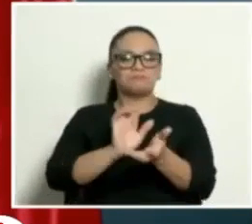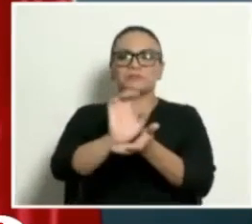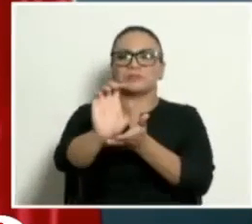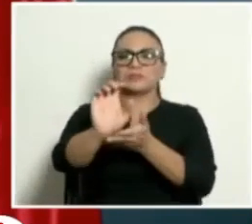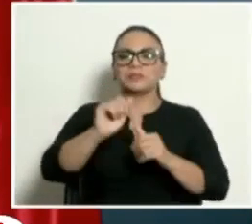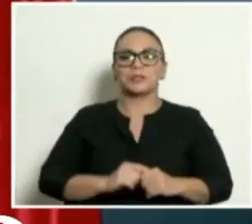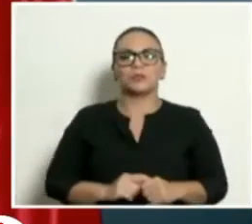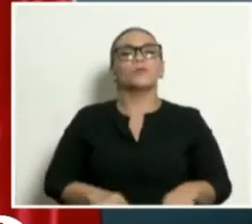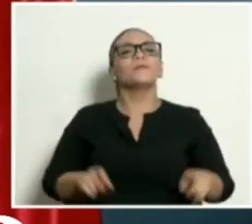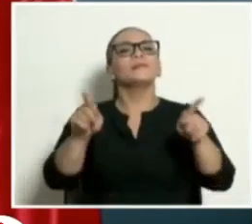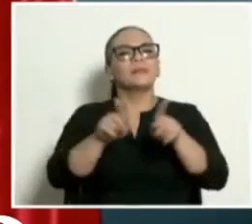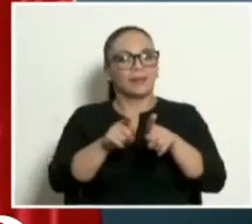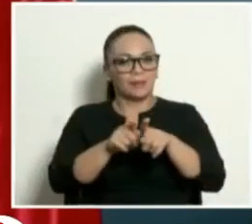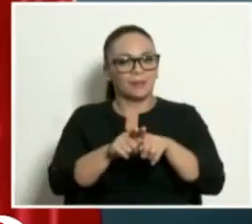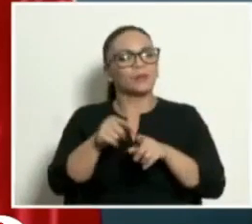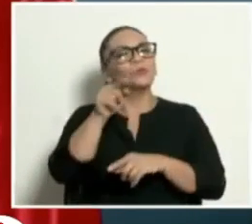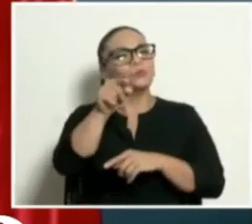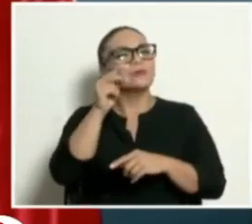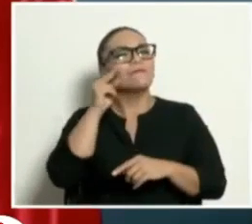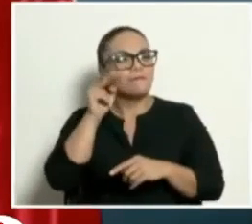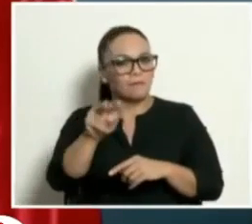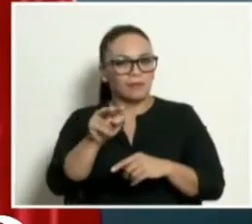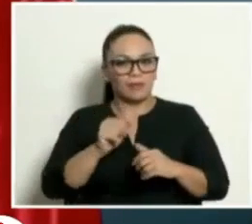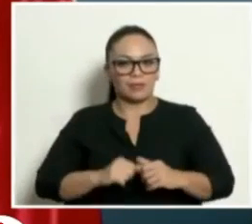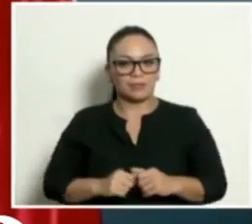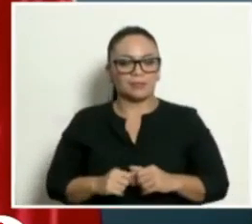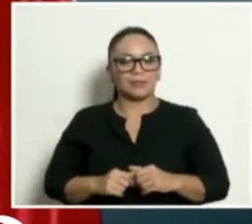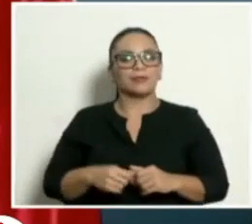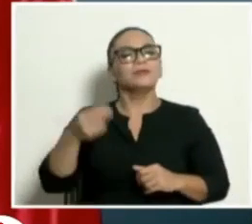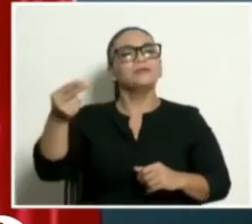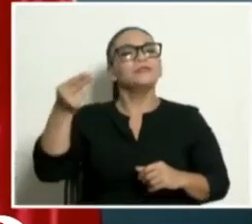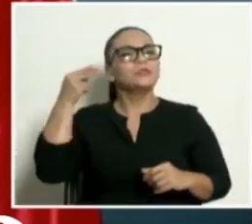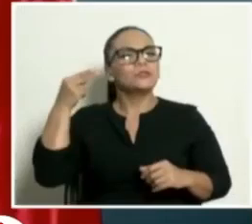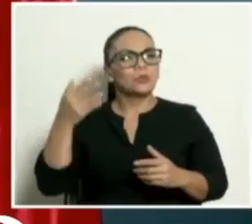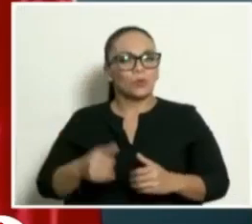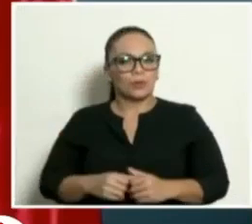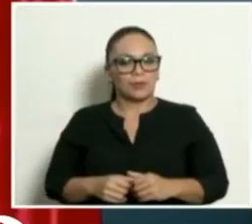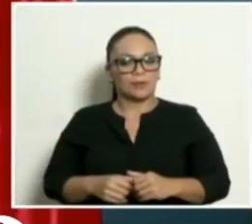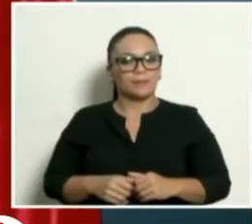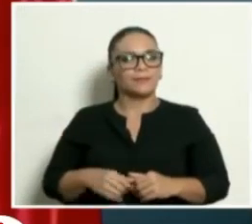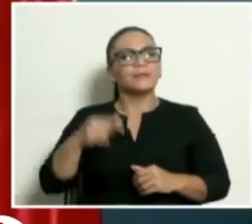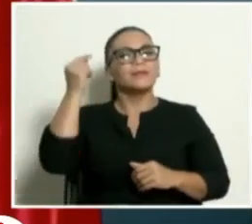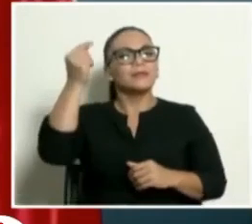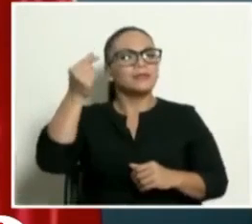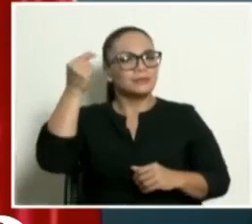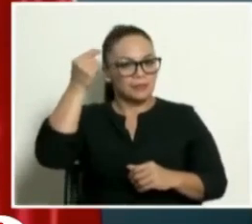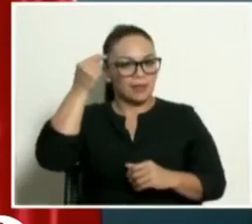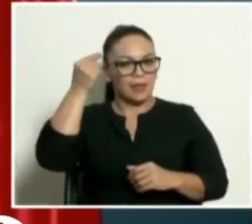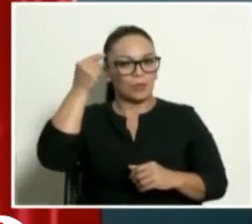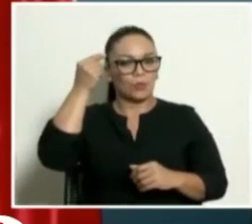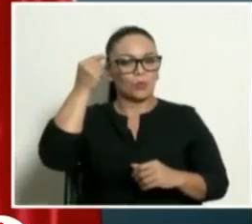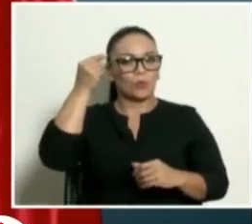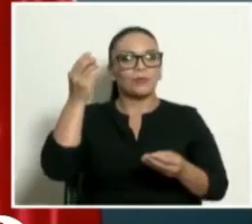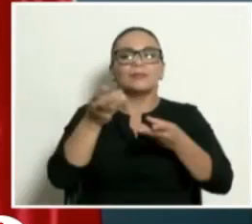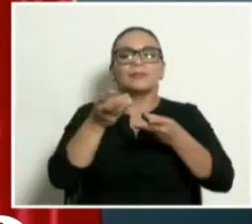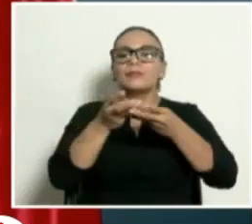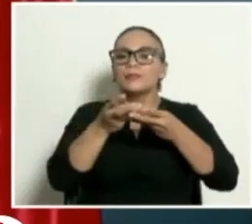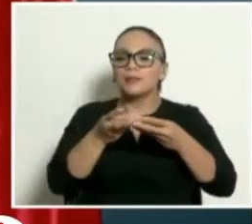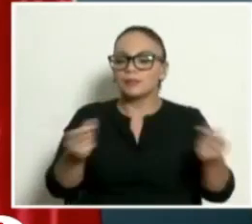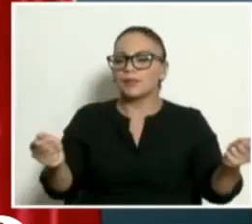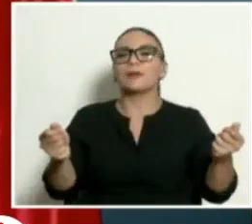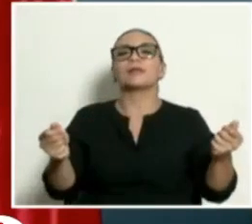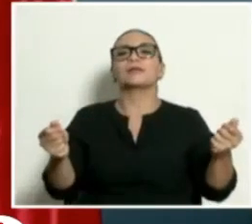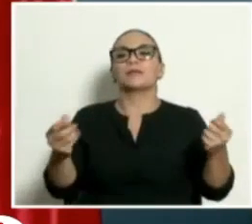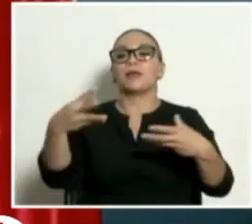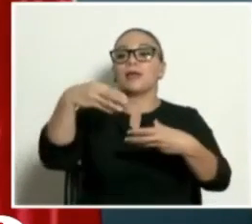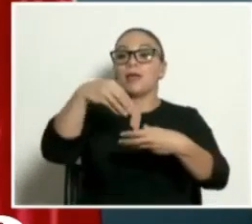Entonces, también fíjese en la historia en que el Estado desaparece totalmente del accionar